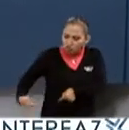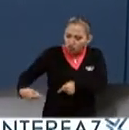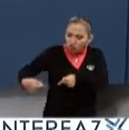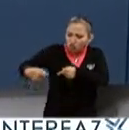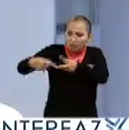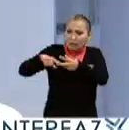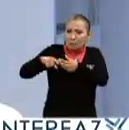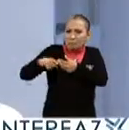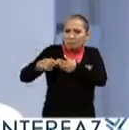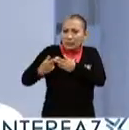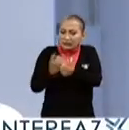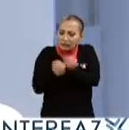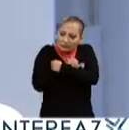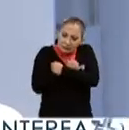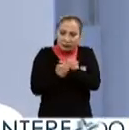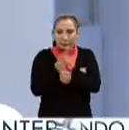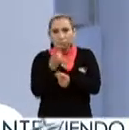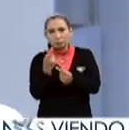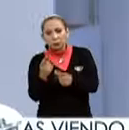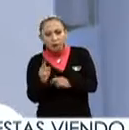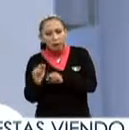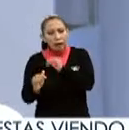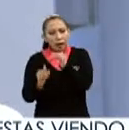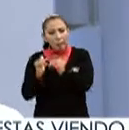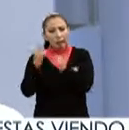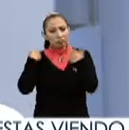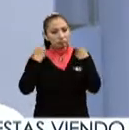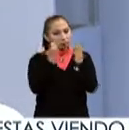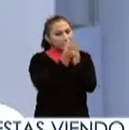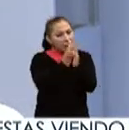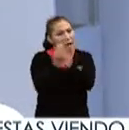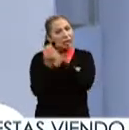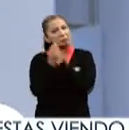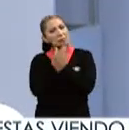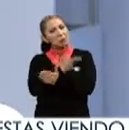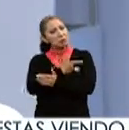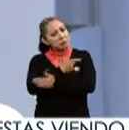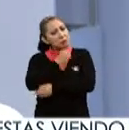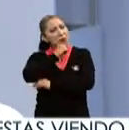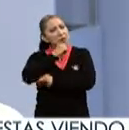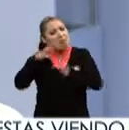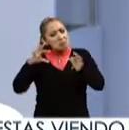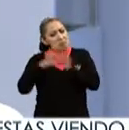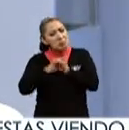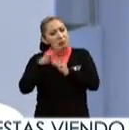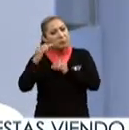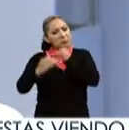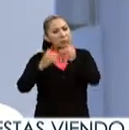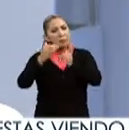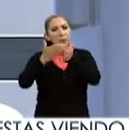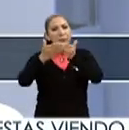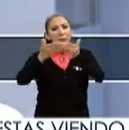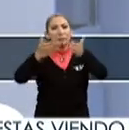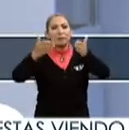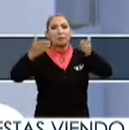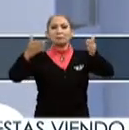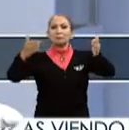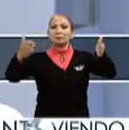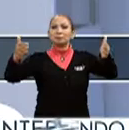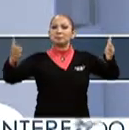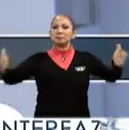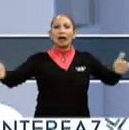empieza este amor por la música, por la docencia, y a lo largo del camino se han ido